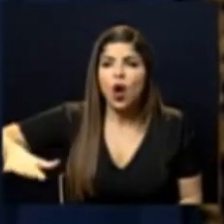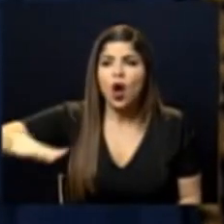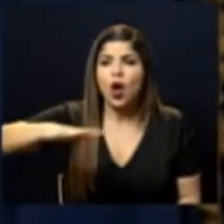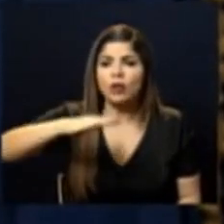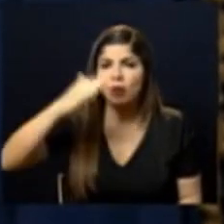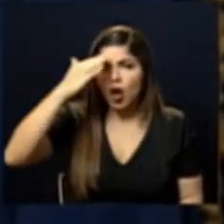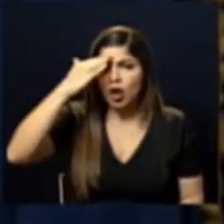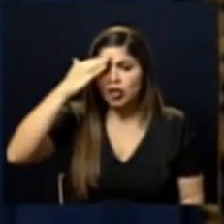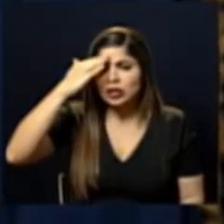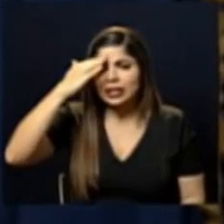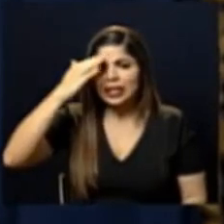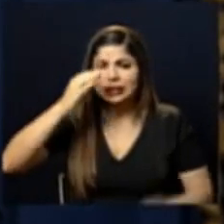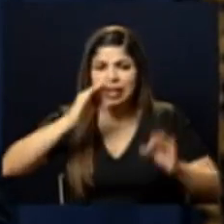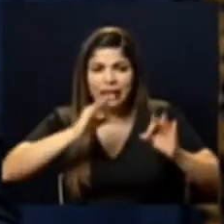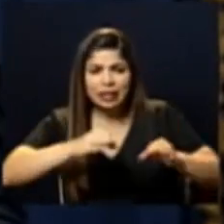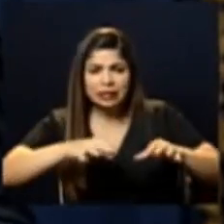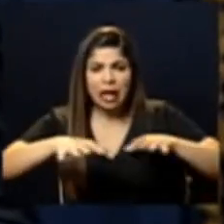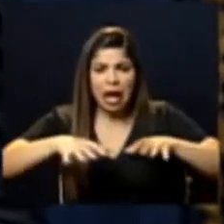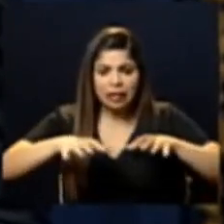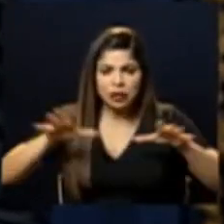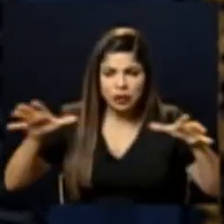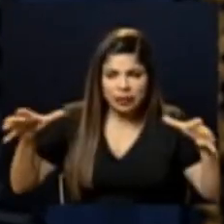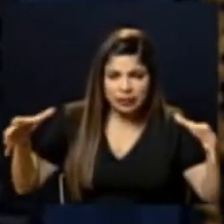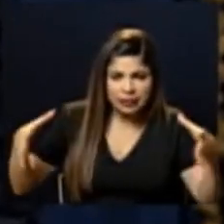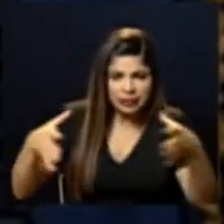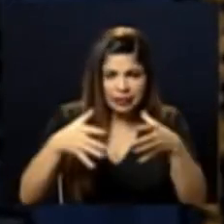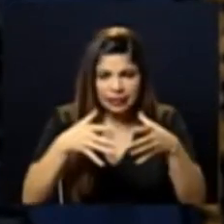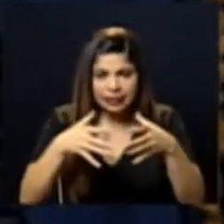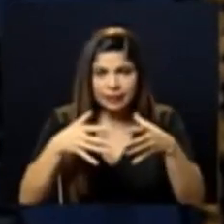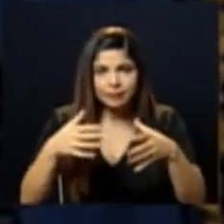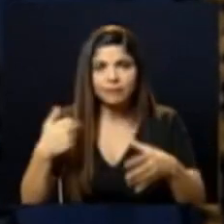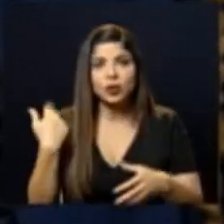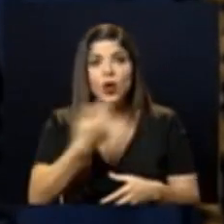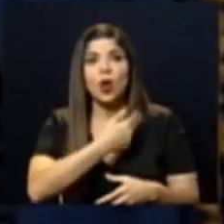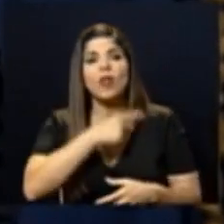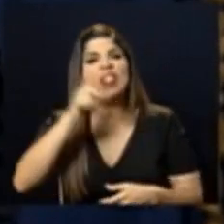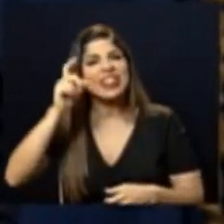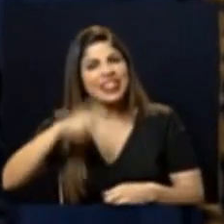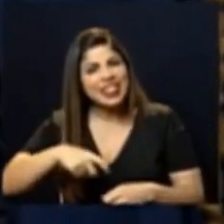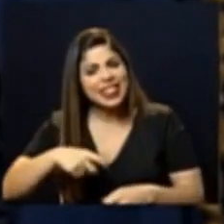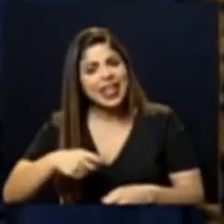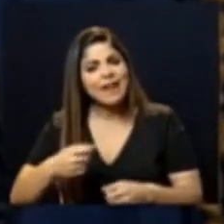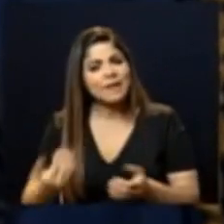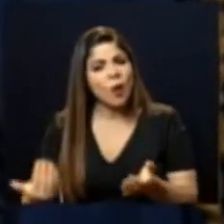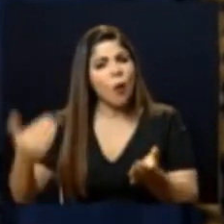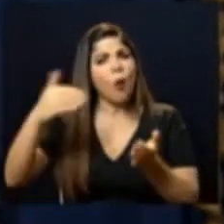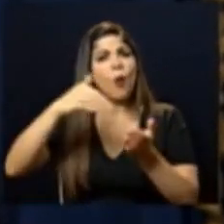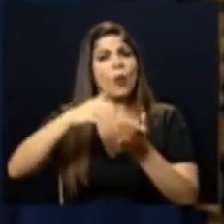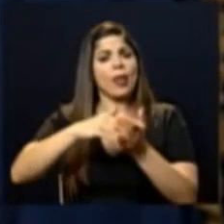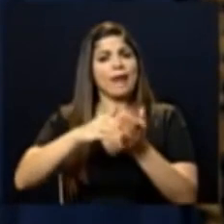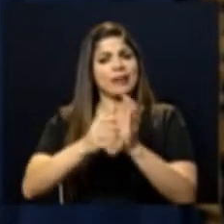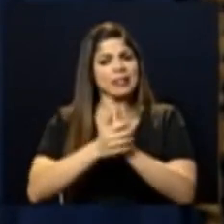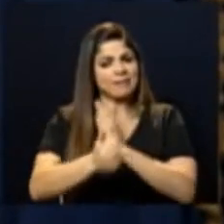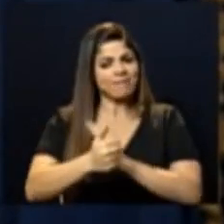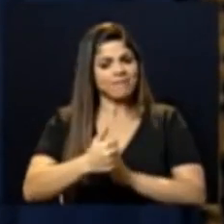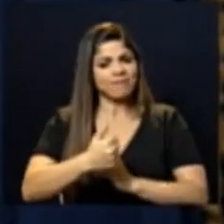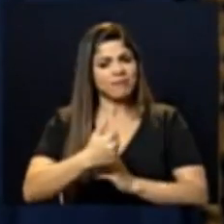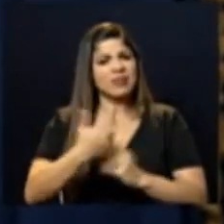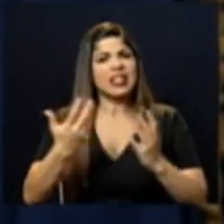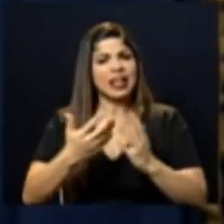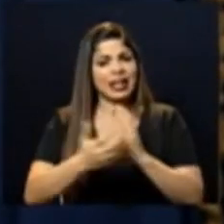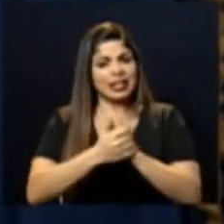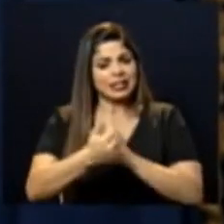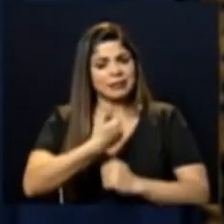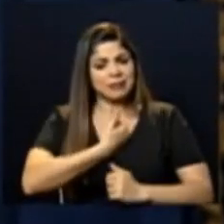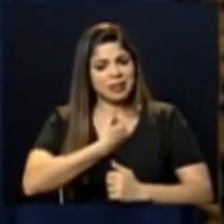conciencias, decisiones y acciones. Debemos recobrar la capacidad de creer en nosotros